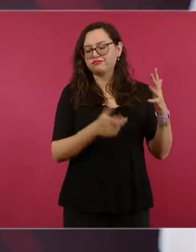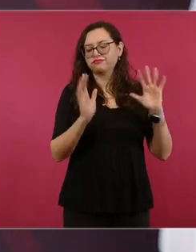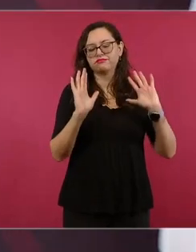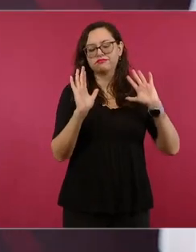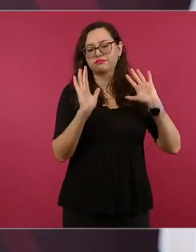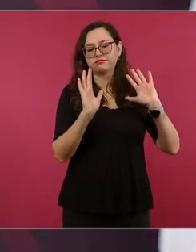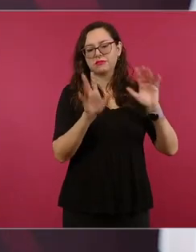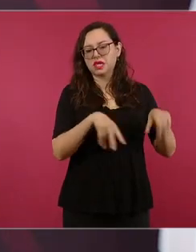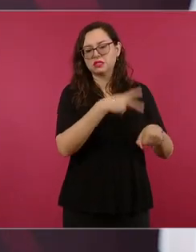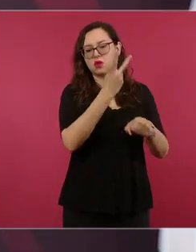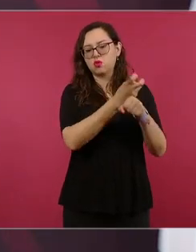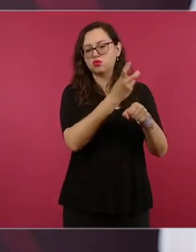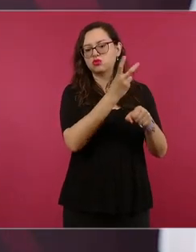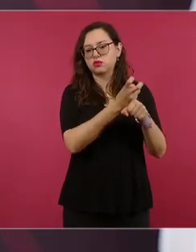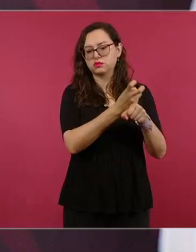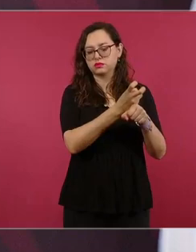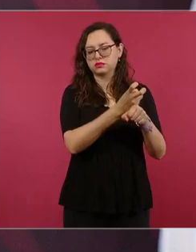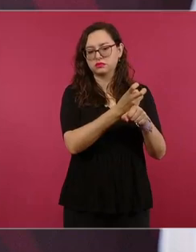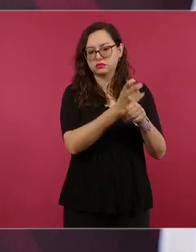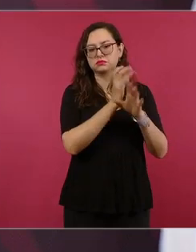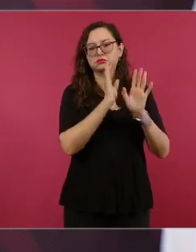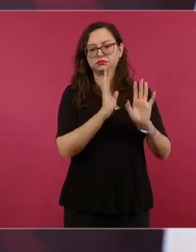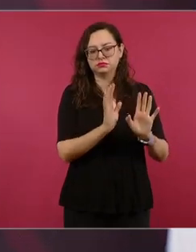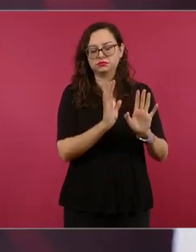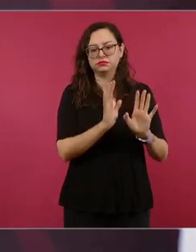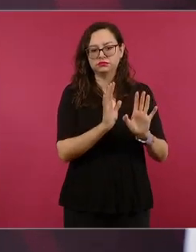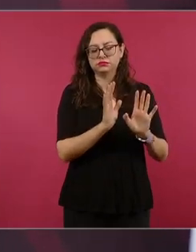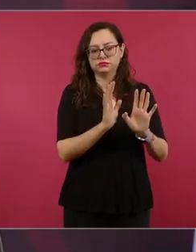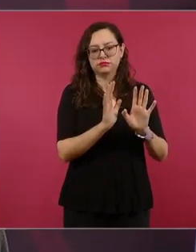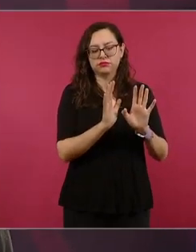es secundario, es accesorio.